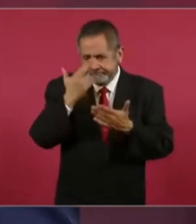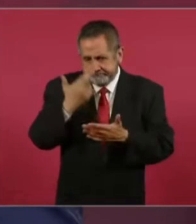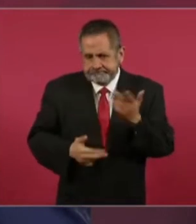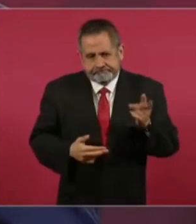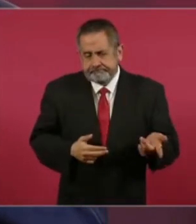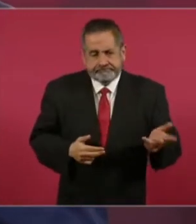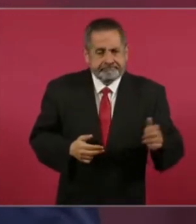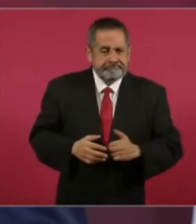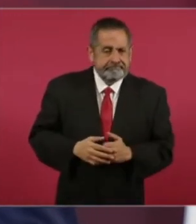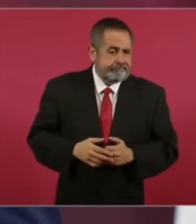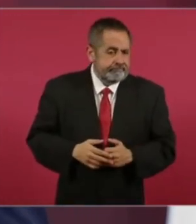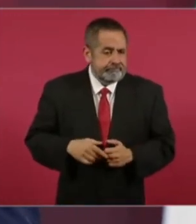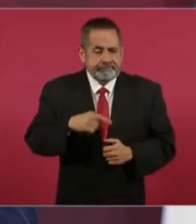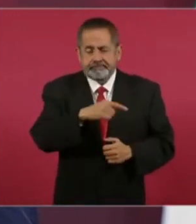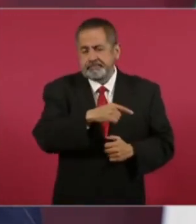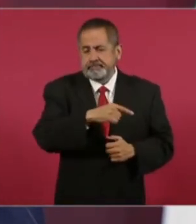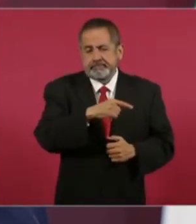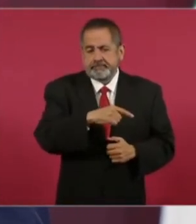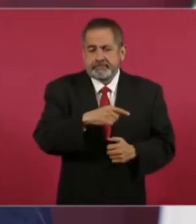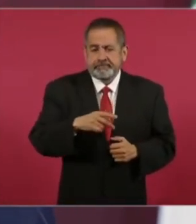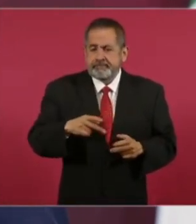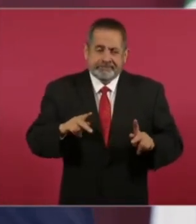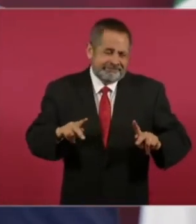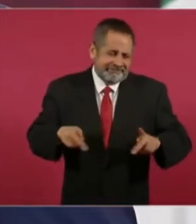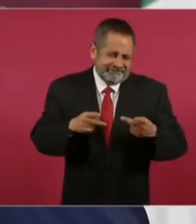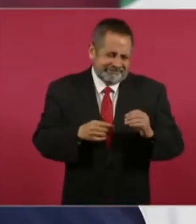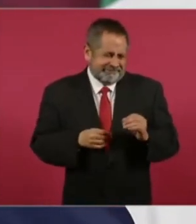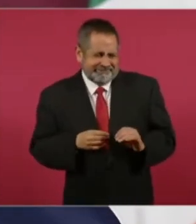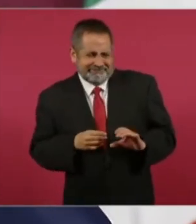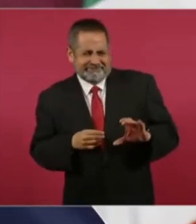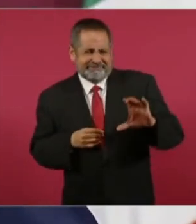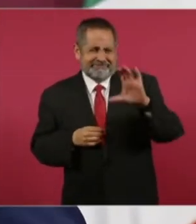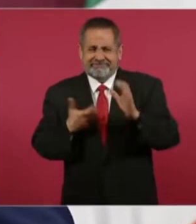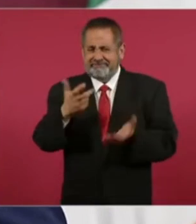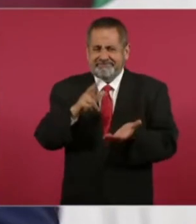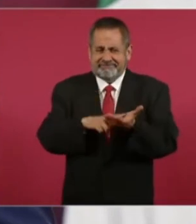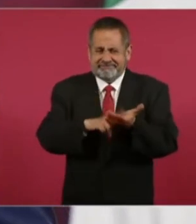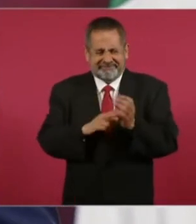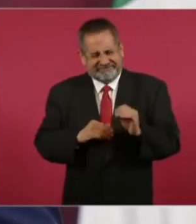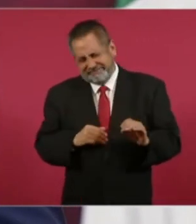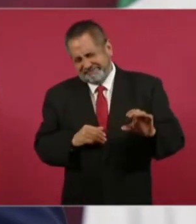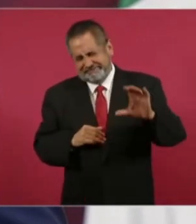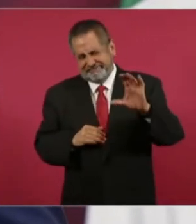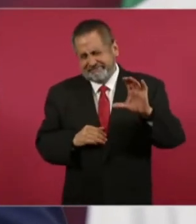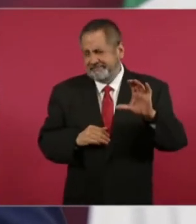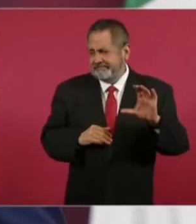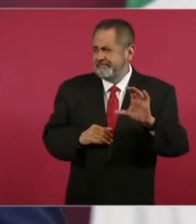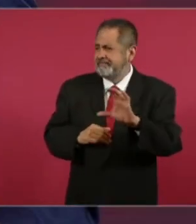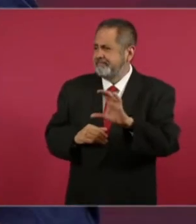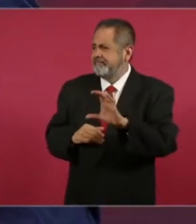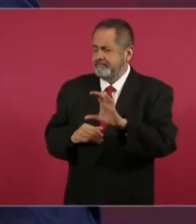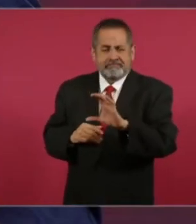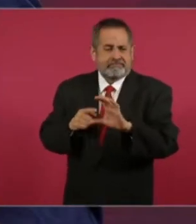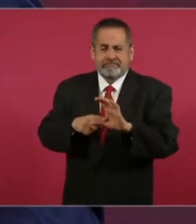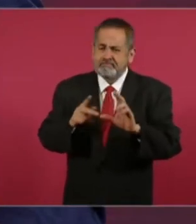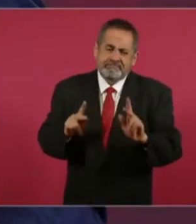personas con toda esta información. Dejen sus comentarios y vamos a ver qué es lo que reveló el presidente de México